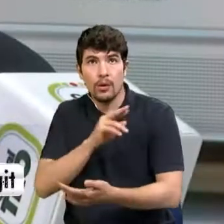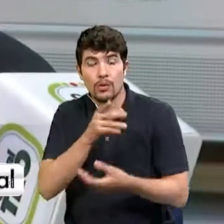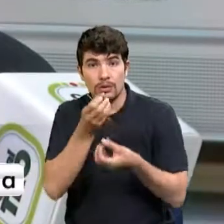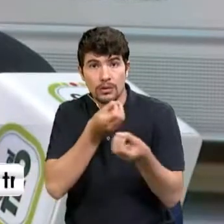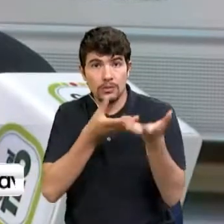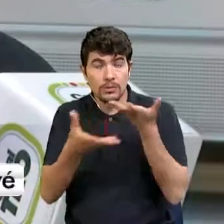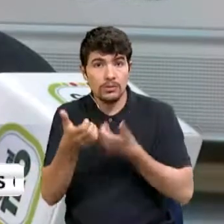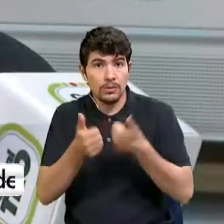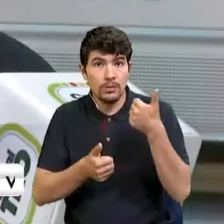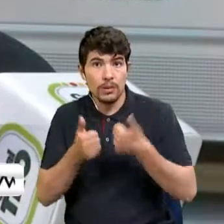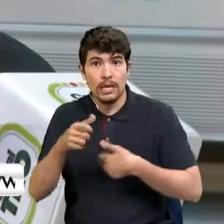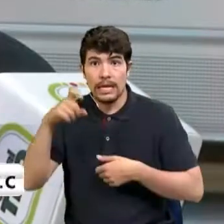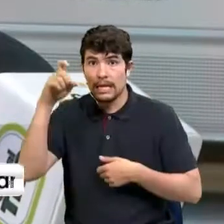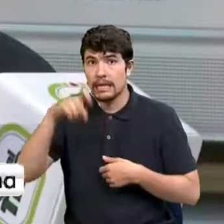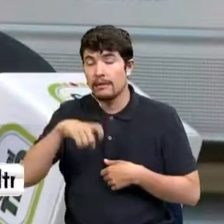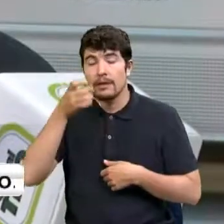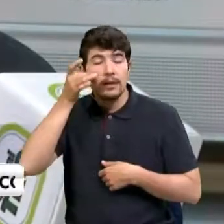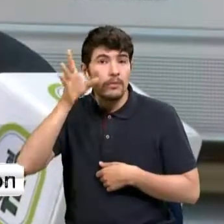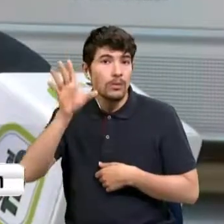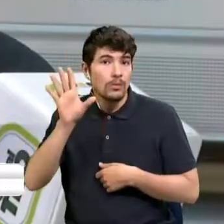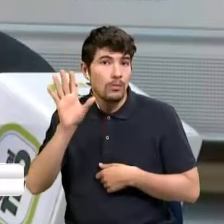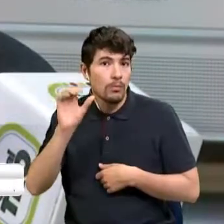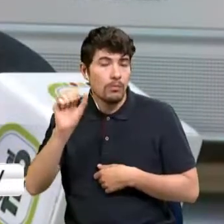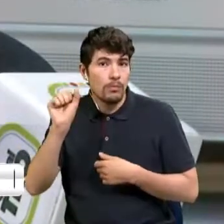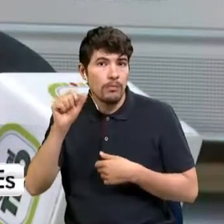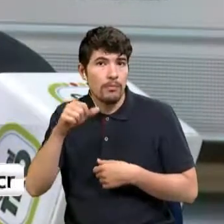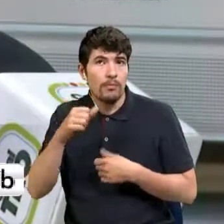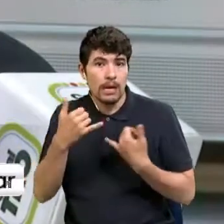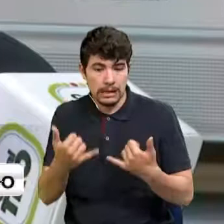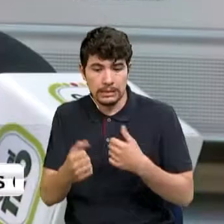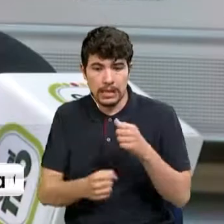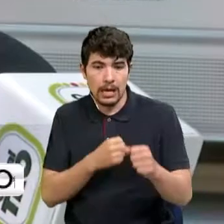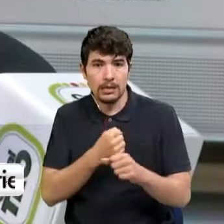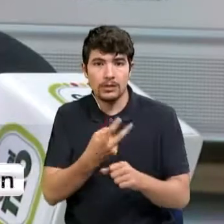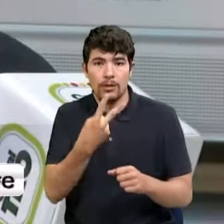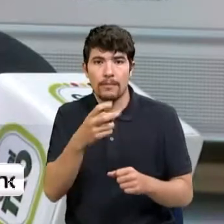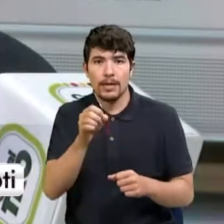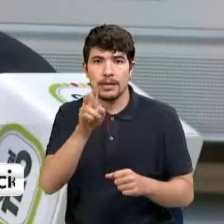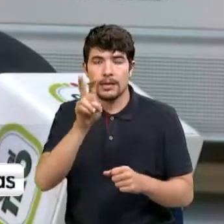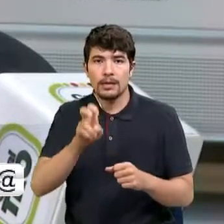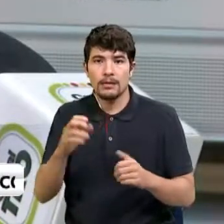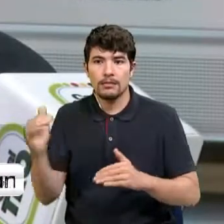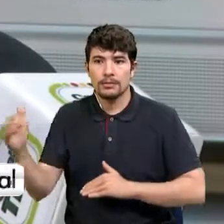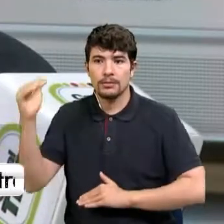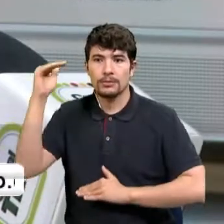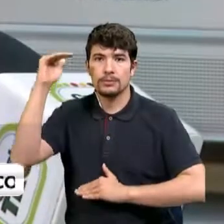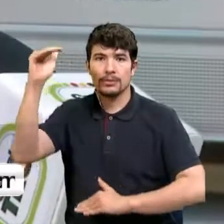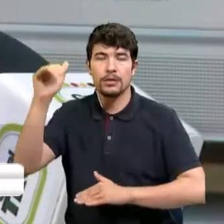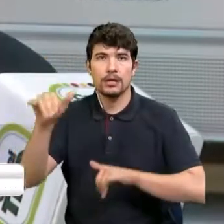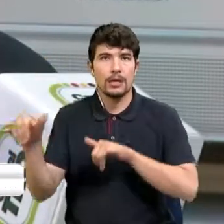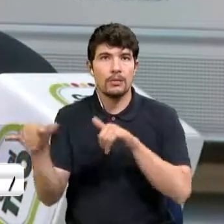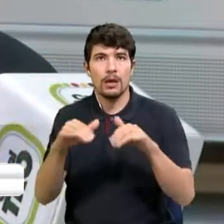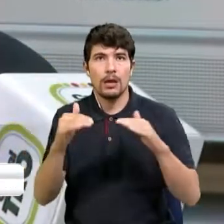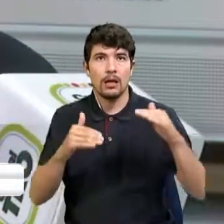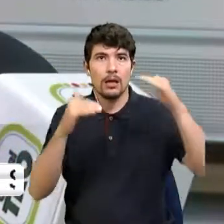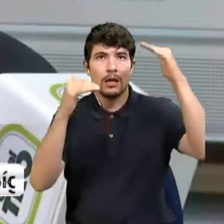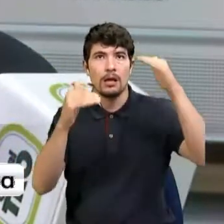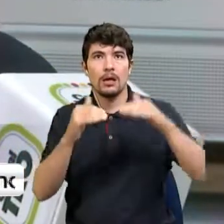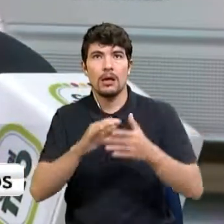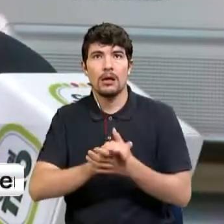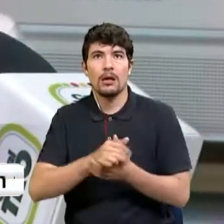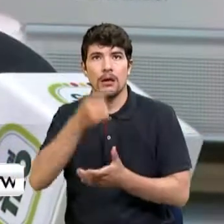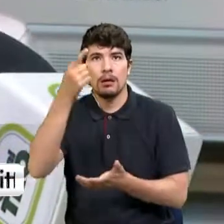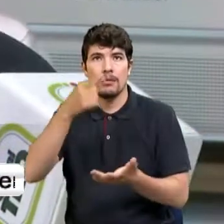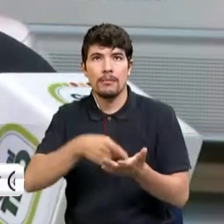condición que puede ser que haya tenido durante el año 2016 ingresos brutos iguales o superiores a mil